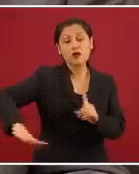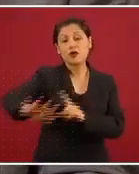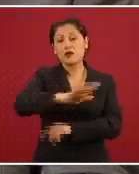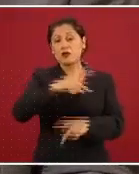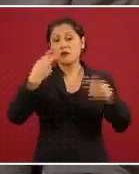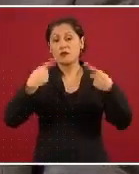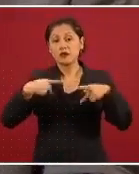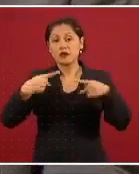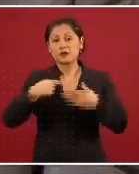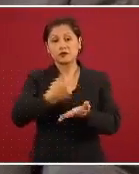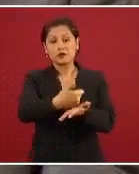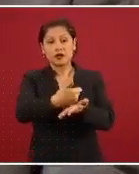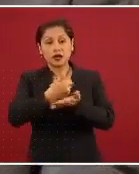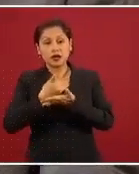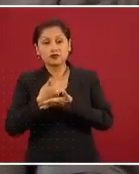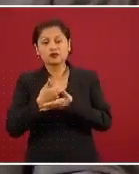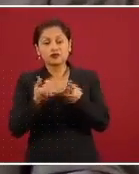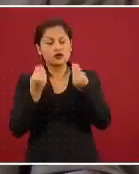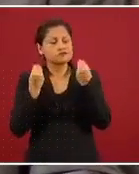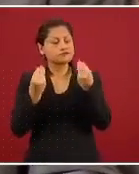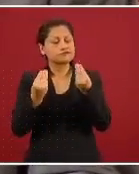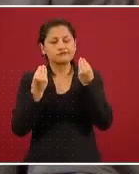de nuestras familias.